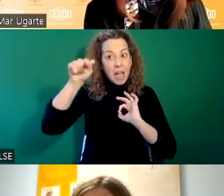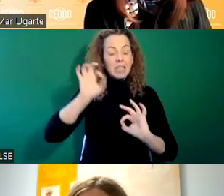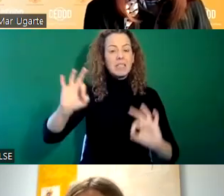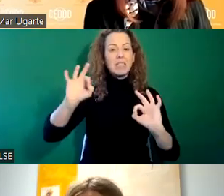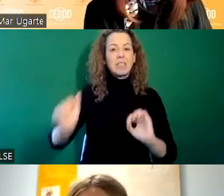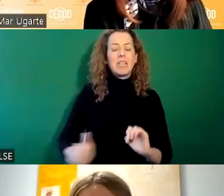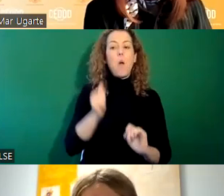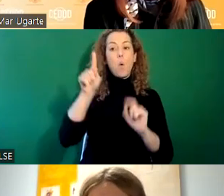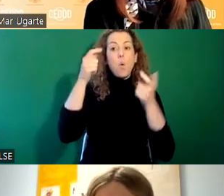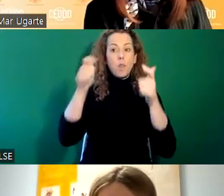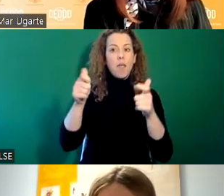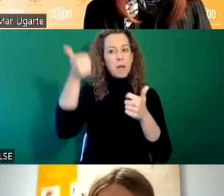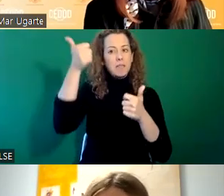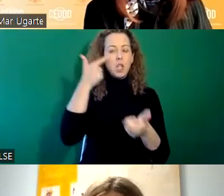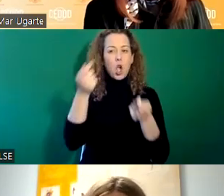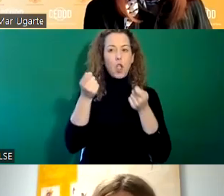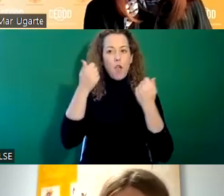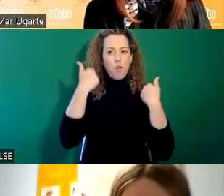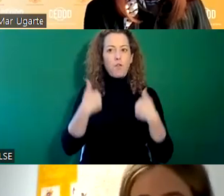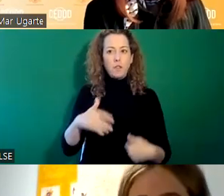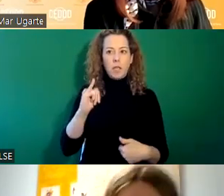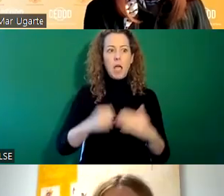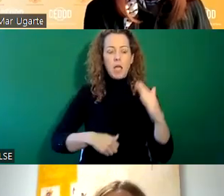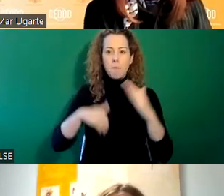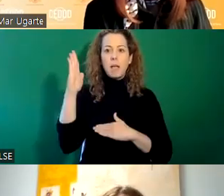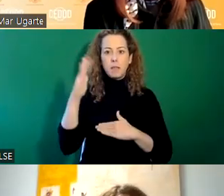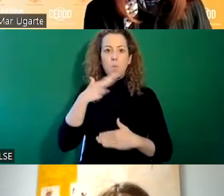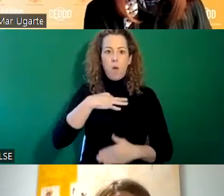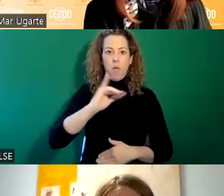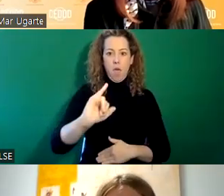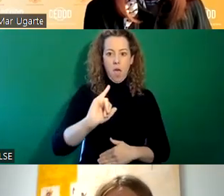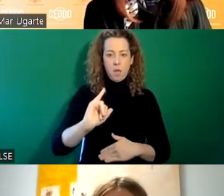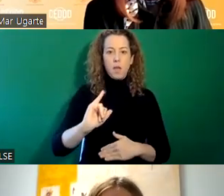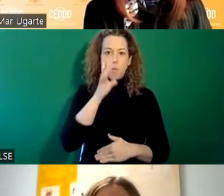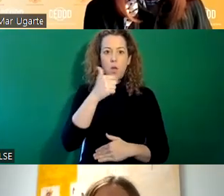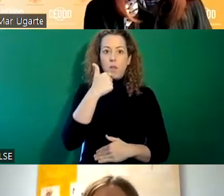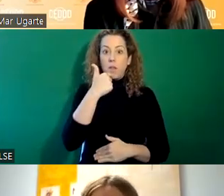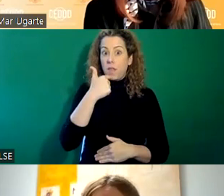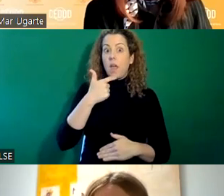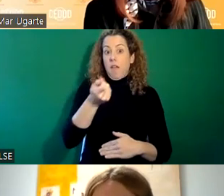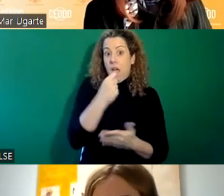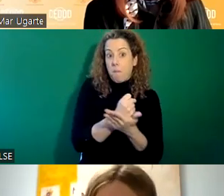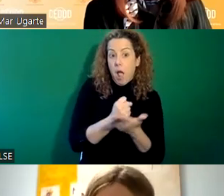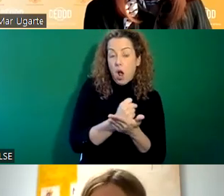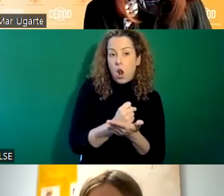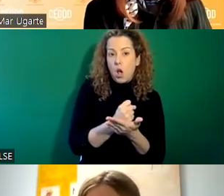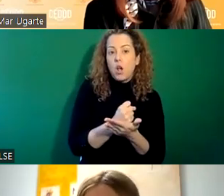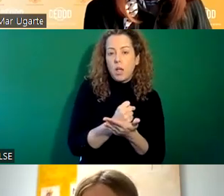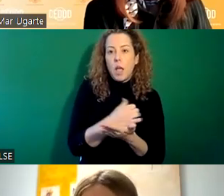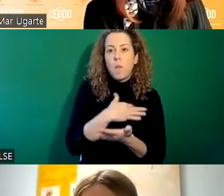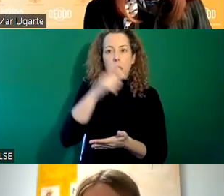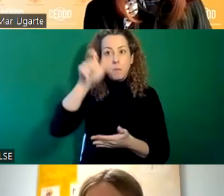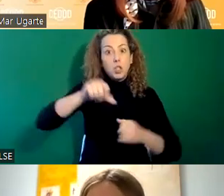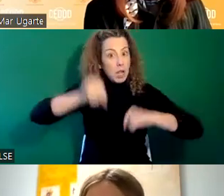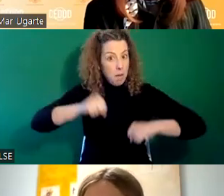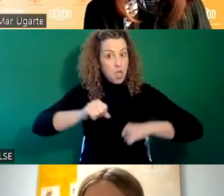era la unidad que más contenciones físicas pudiera tener. Contenciones farmacológicas, pues bueno, estas personas mayores